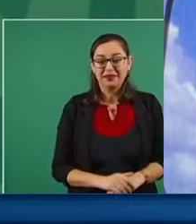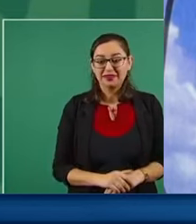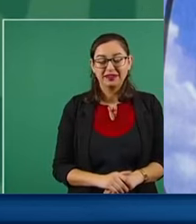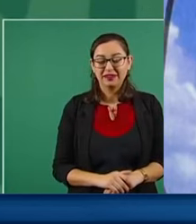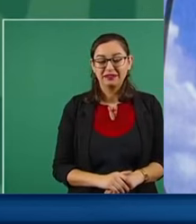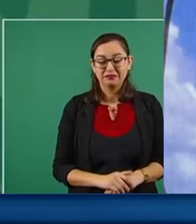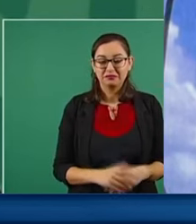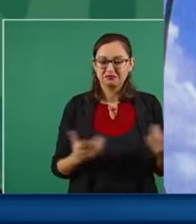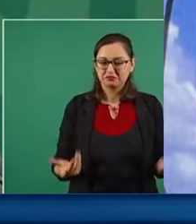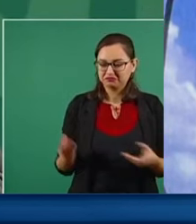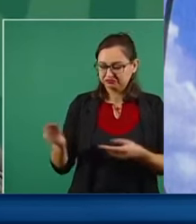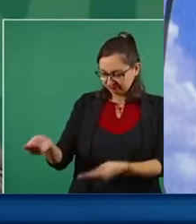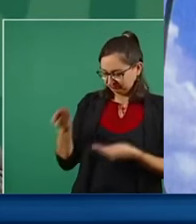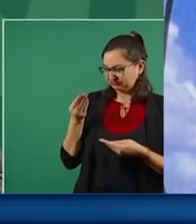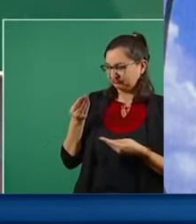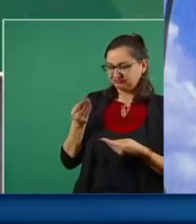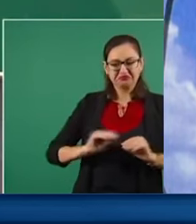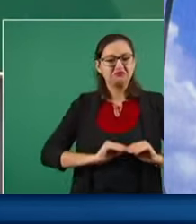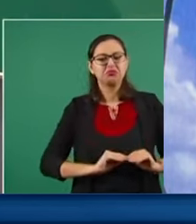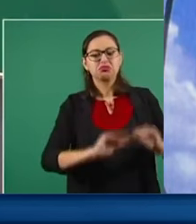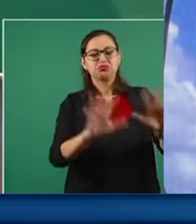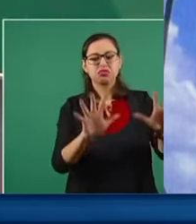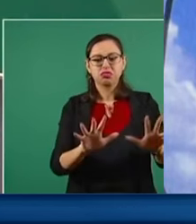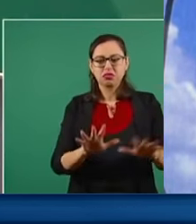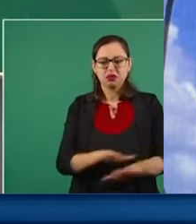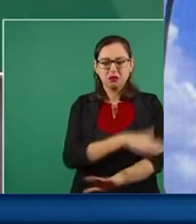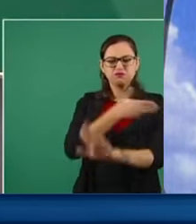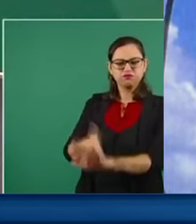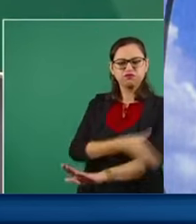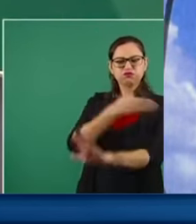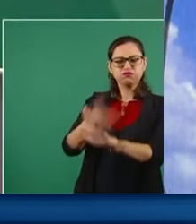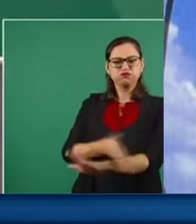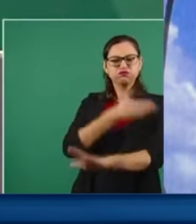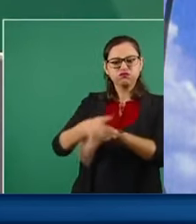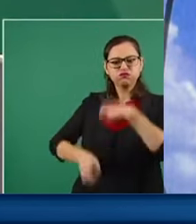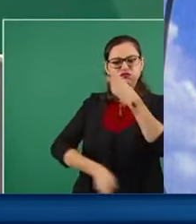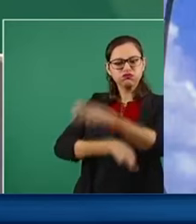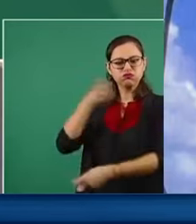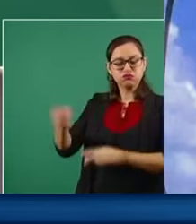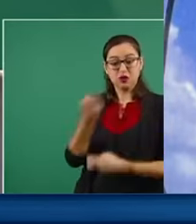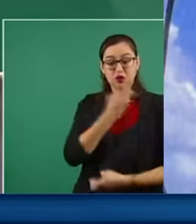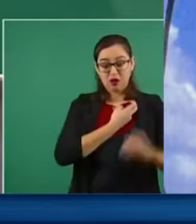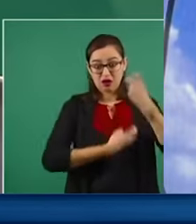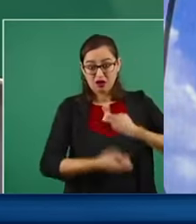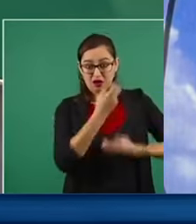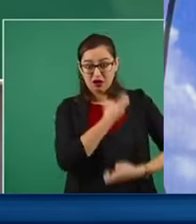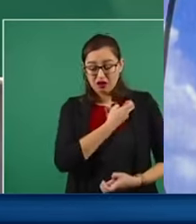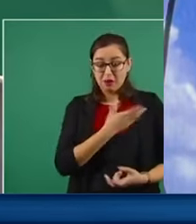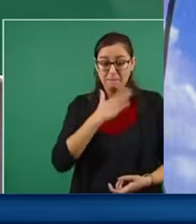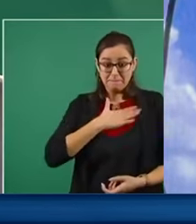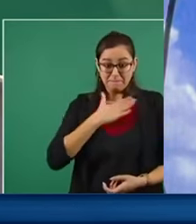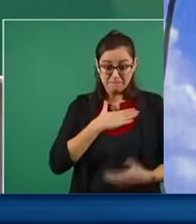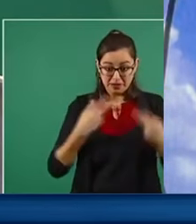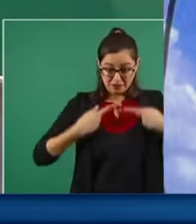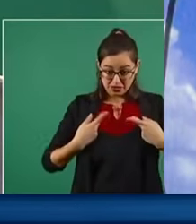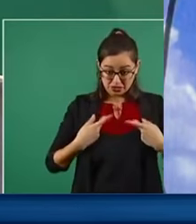No tenemos una protesta generalizada como tal, pero bueno, la economía sí está dando algún